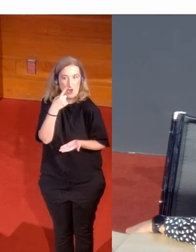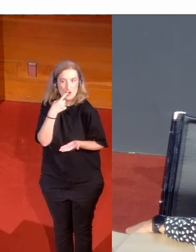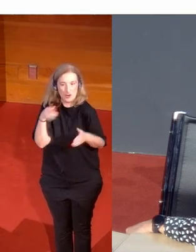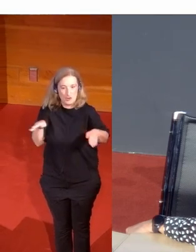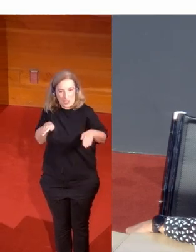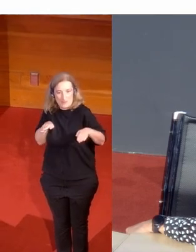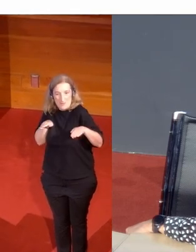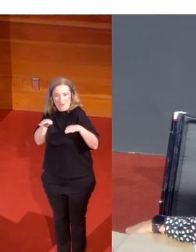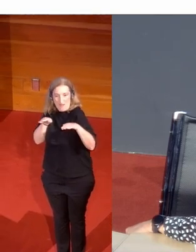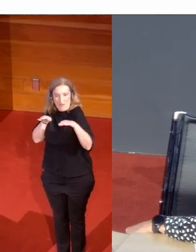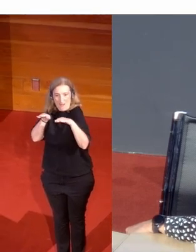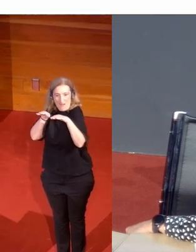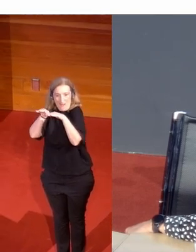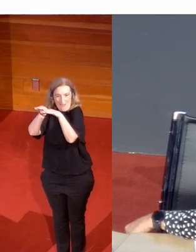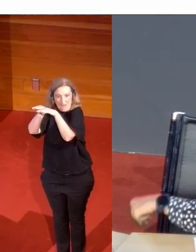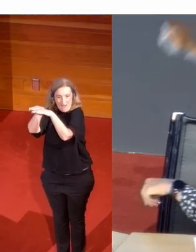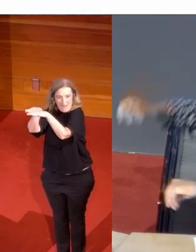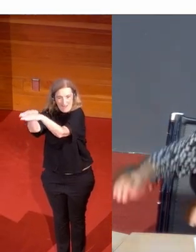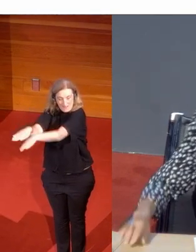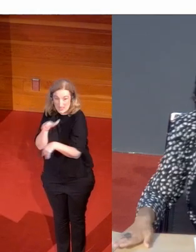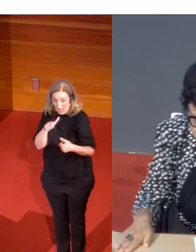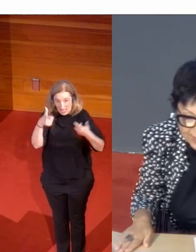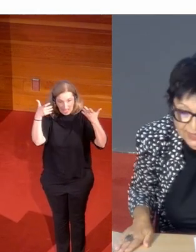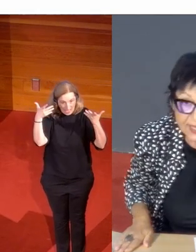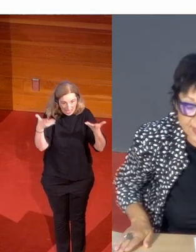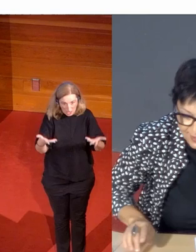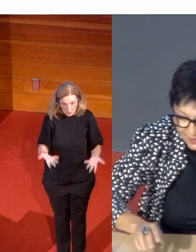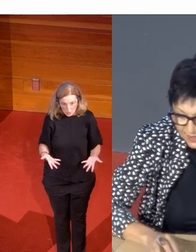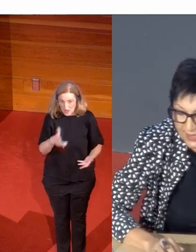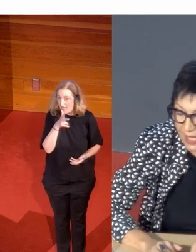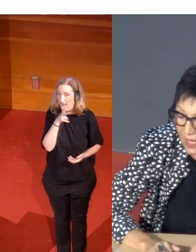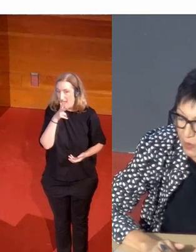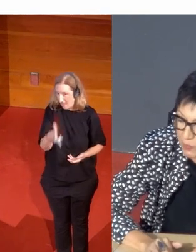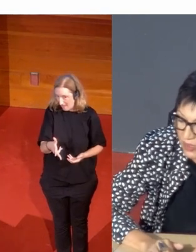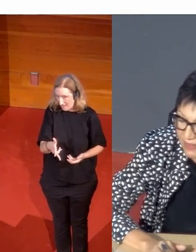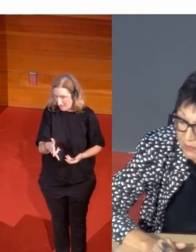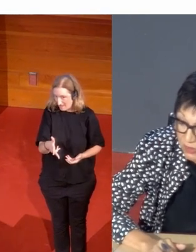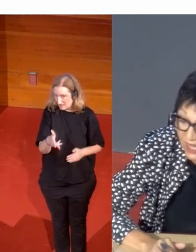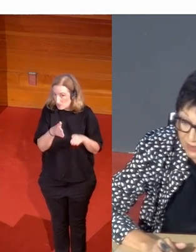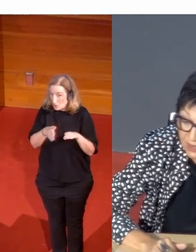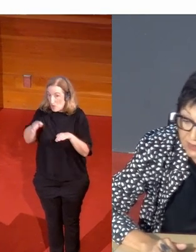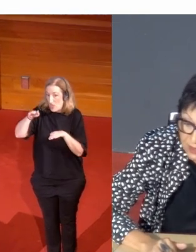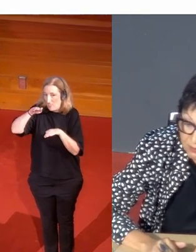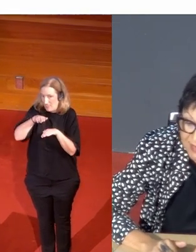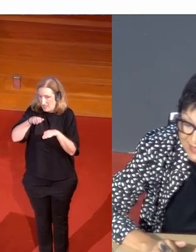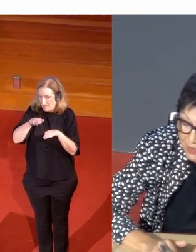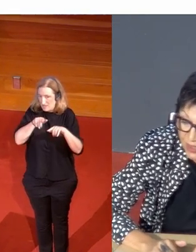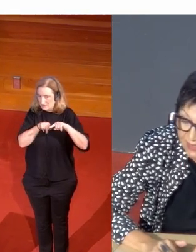va acercando al empate al empate al empate y en estos momentos Harris está por encima o